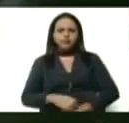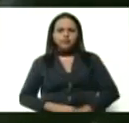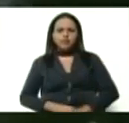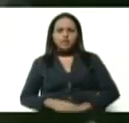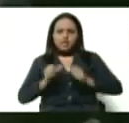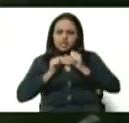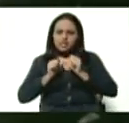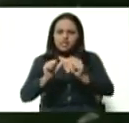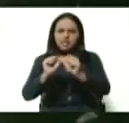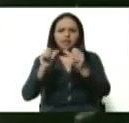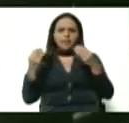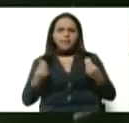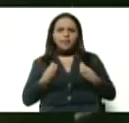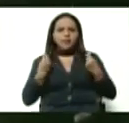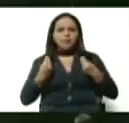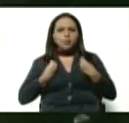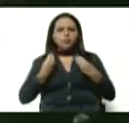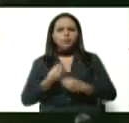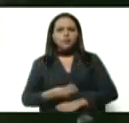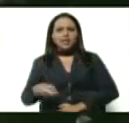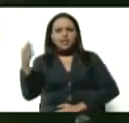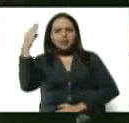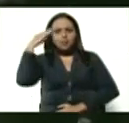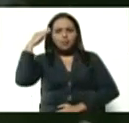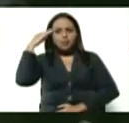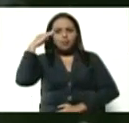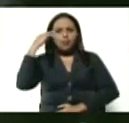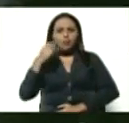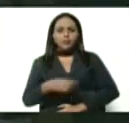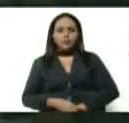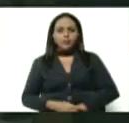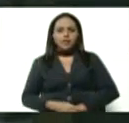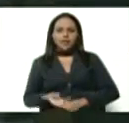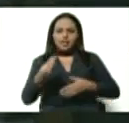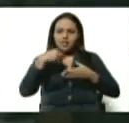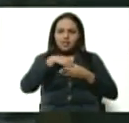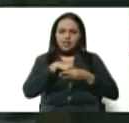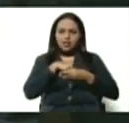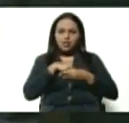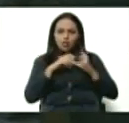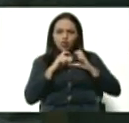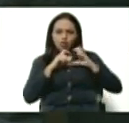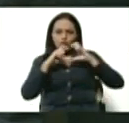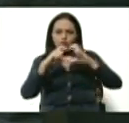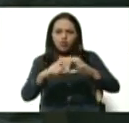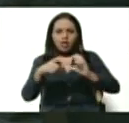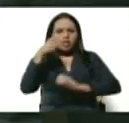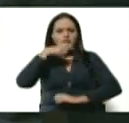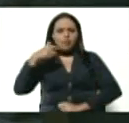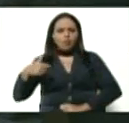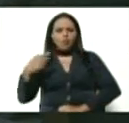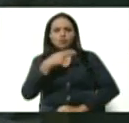siguen vivos en la memoria y dentro del corazón del pueblo